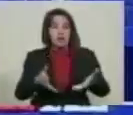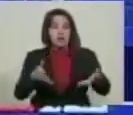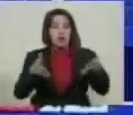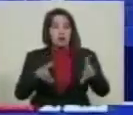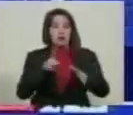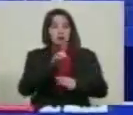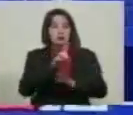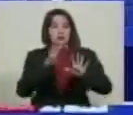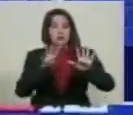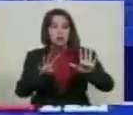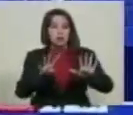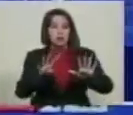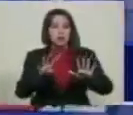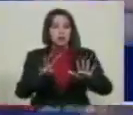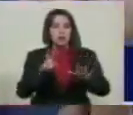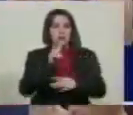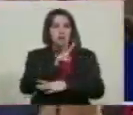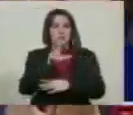23 gobernaciones.